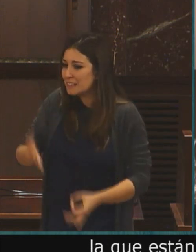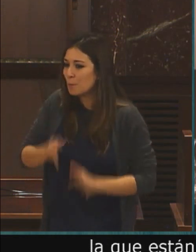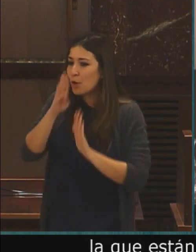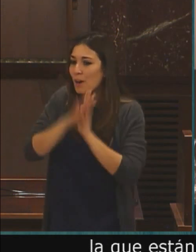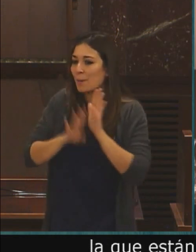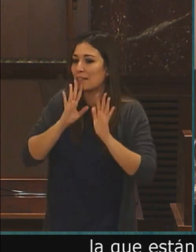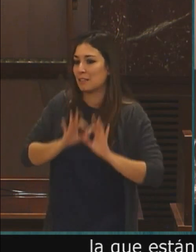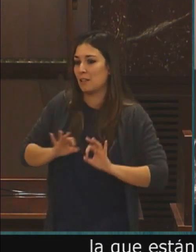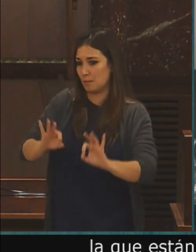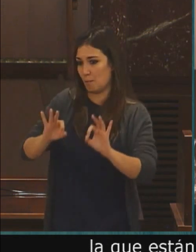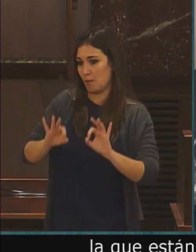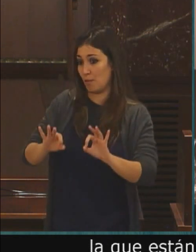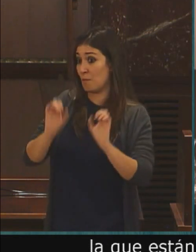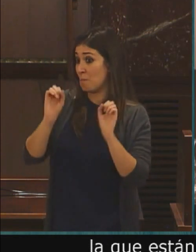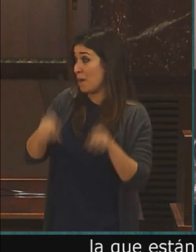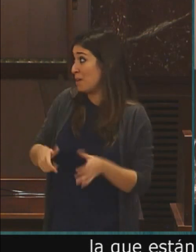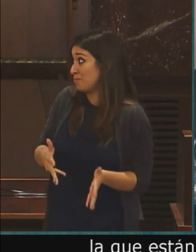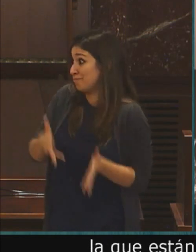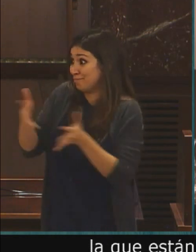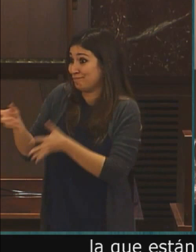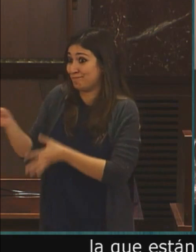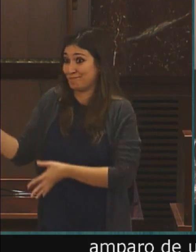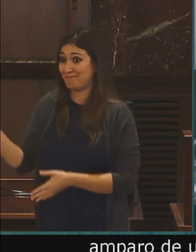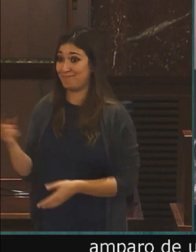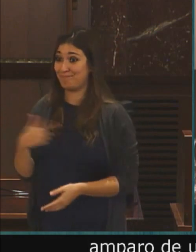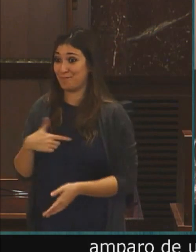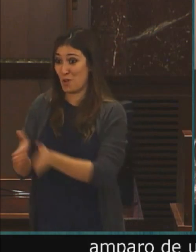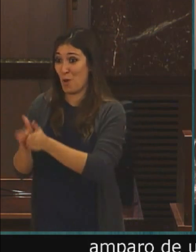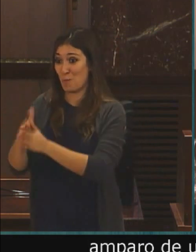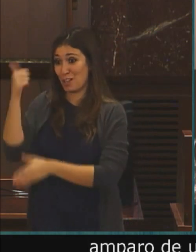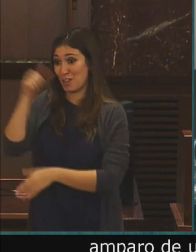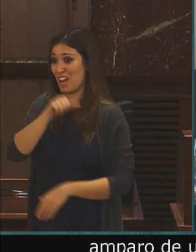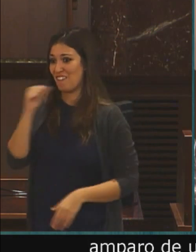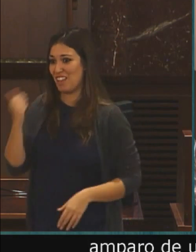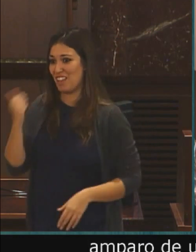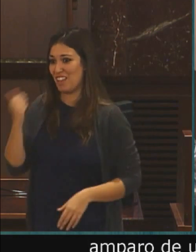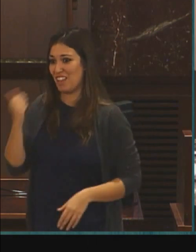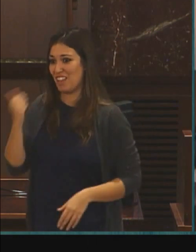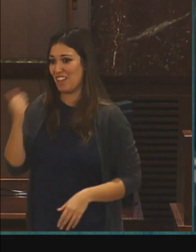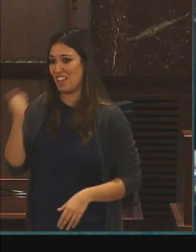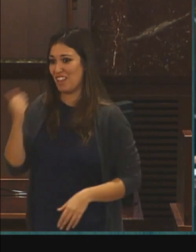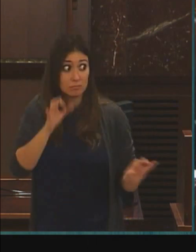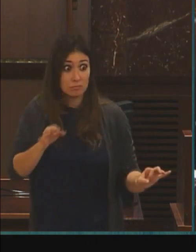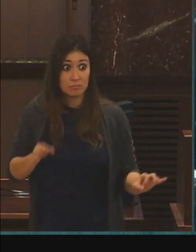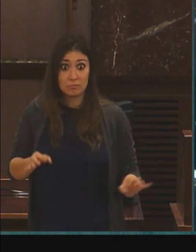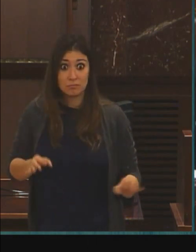específico. Les doy paso a Javier. ¿Se me oye bien? ¿Sí?